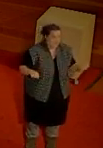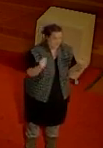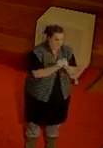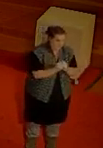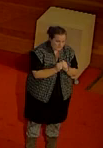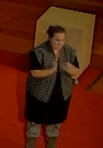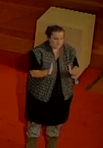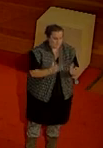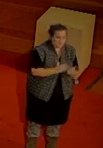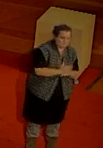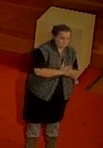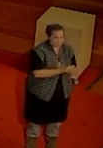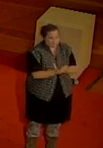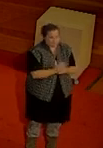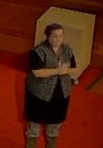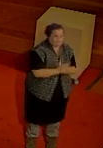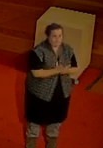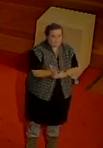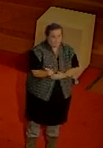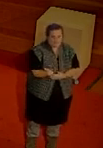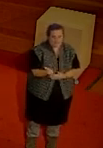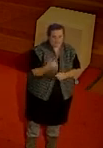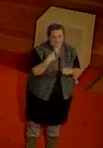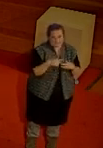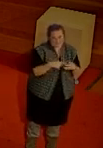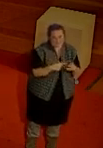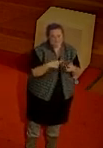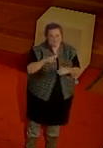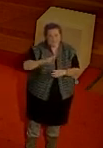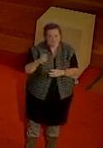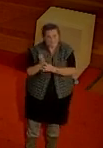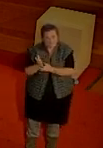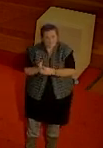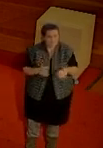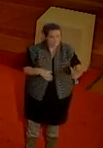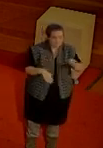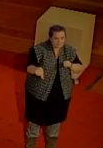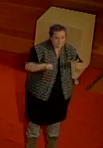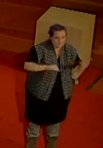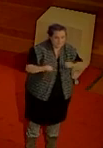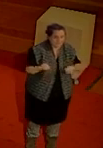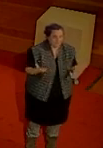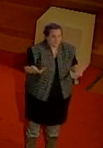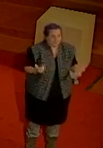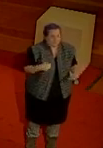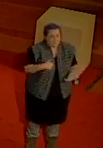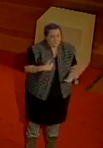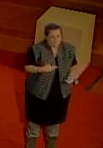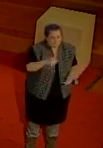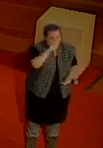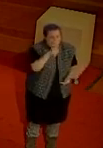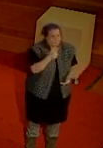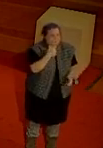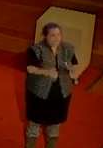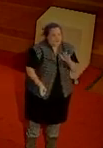por lo tanto a partir de ahí ya digo habiendo elementos de en un sentido Y en el otro no hay forma yo al menos no la tengo de sacar un juicio